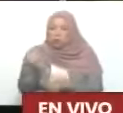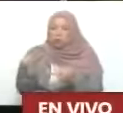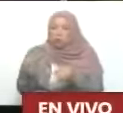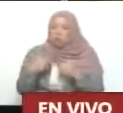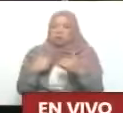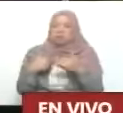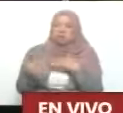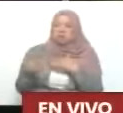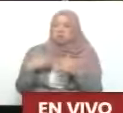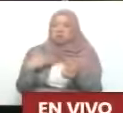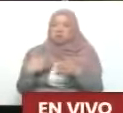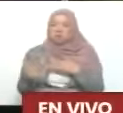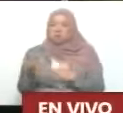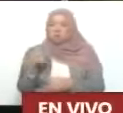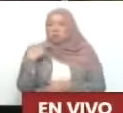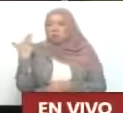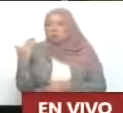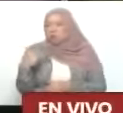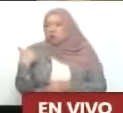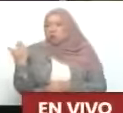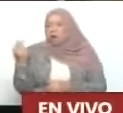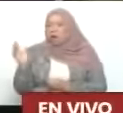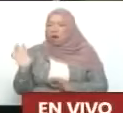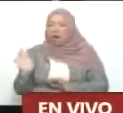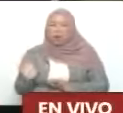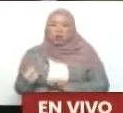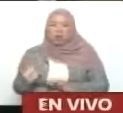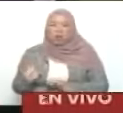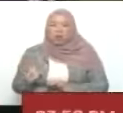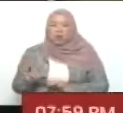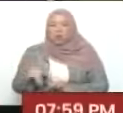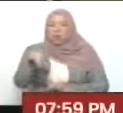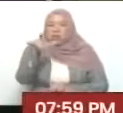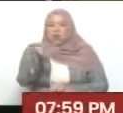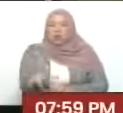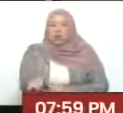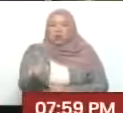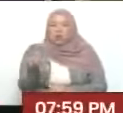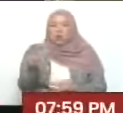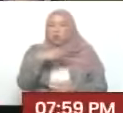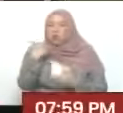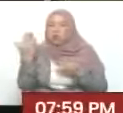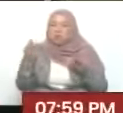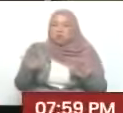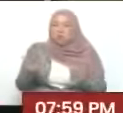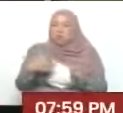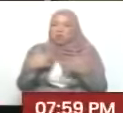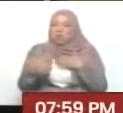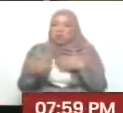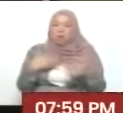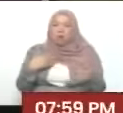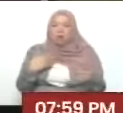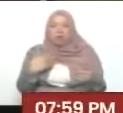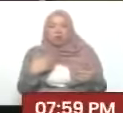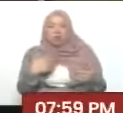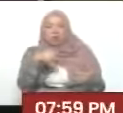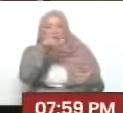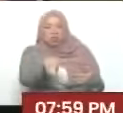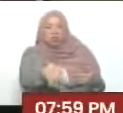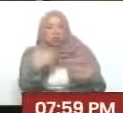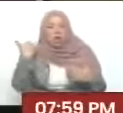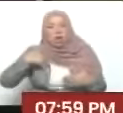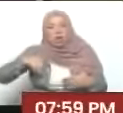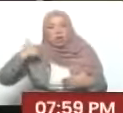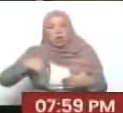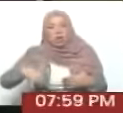de la cruel. Le dice, si la gente no llegara a fin de mes ya estaría muertos, ¿no? Le dice este señor. Pero a lo que iba,